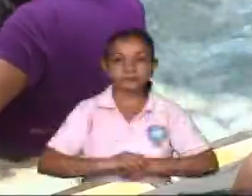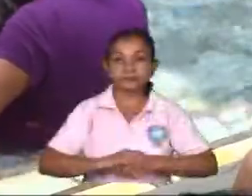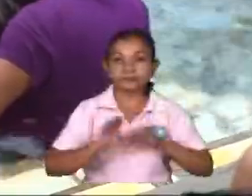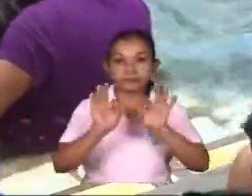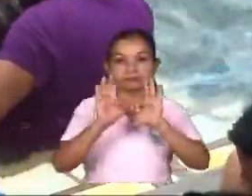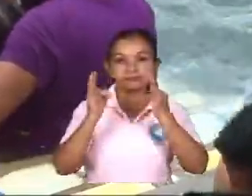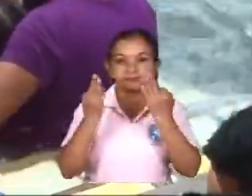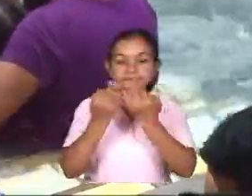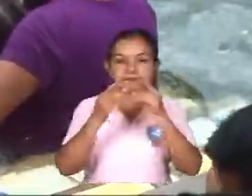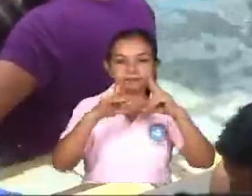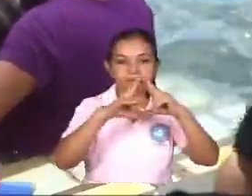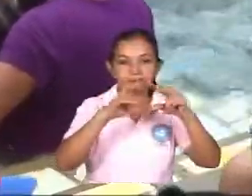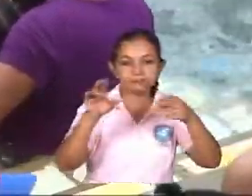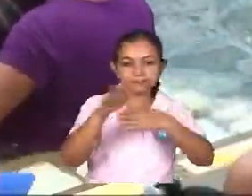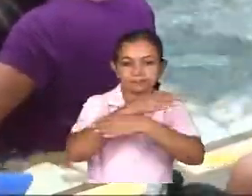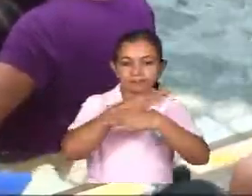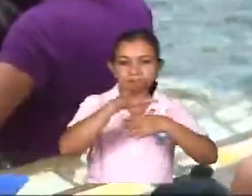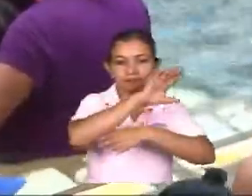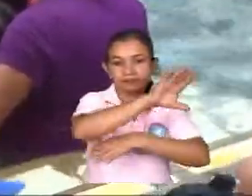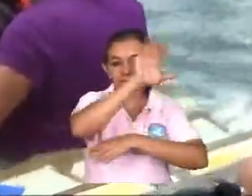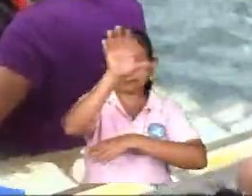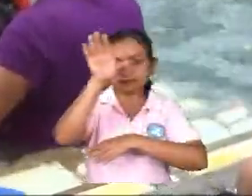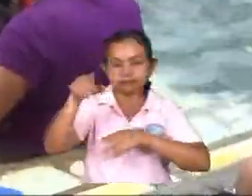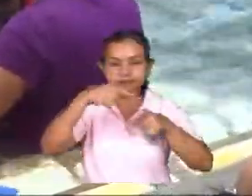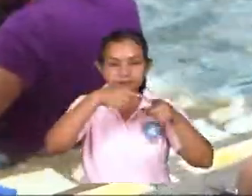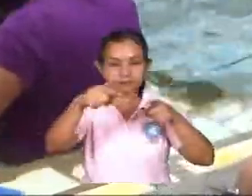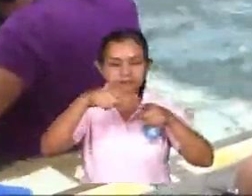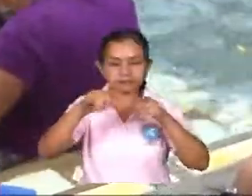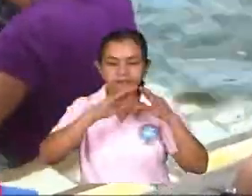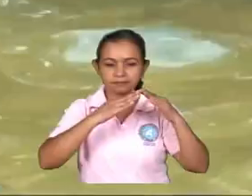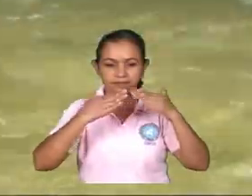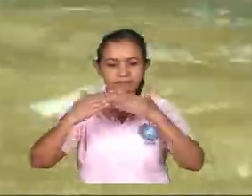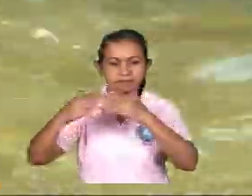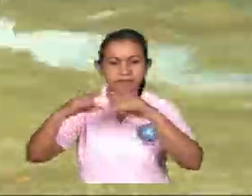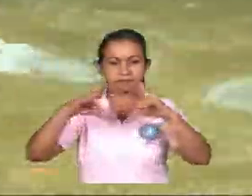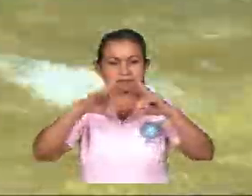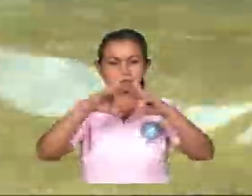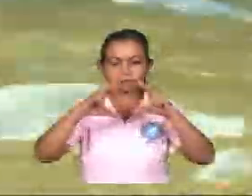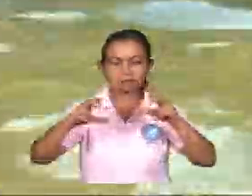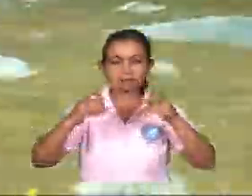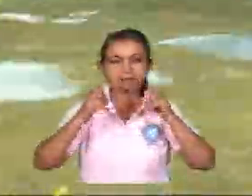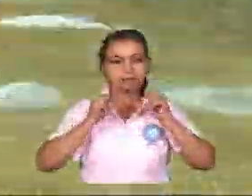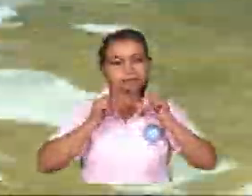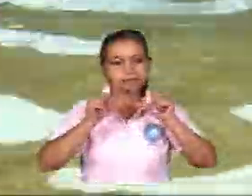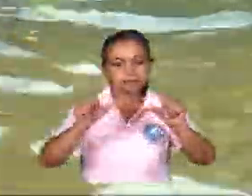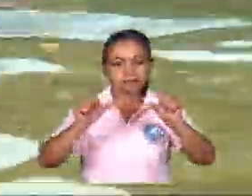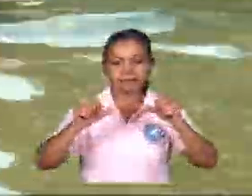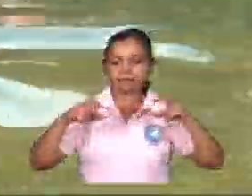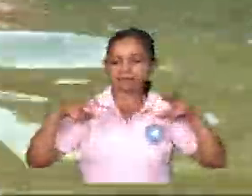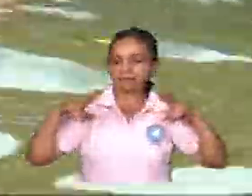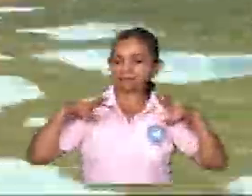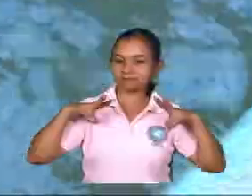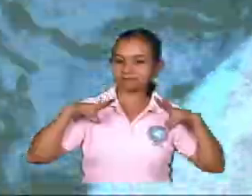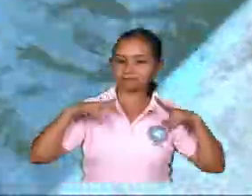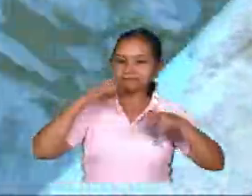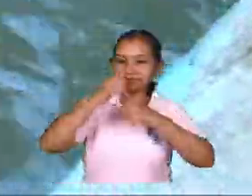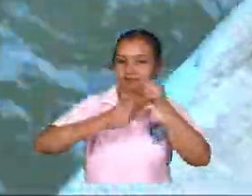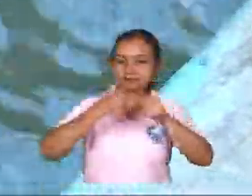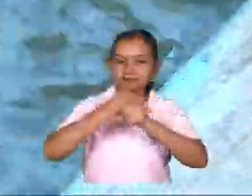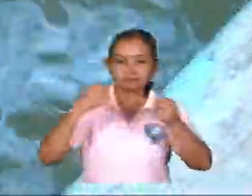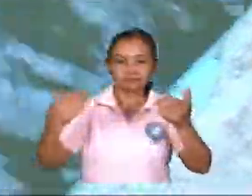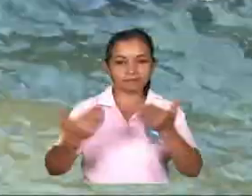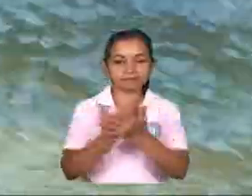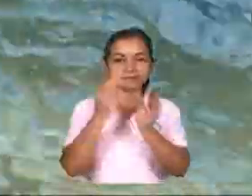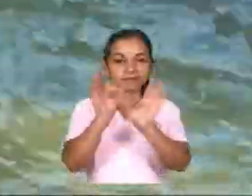Familias nicaragüenses de diferentes departamentos, municipios y barrios del país continúan aprovechando las vacaciones de Año Nuevo para disfrutar